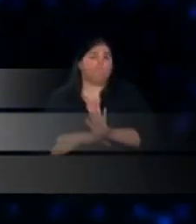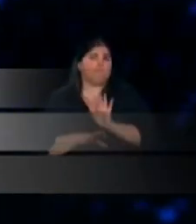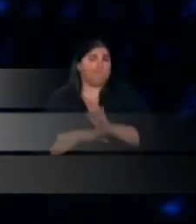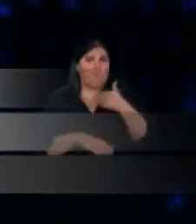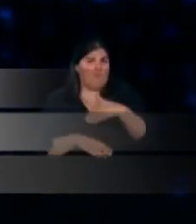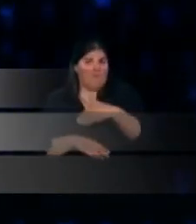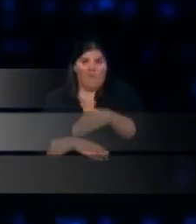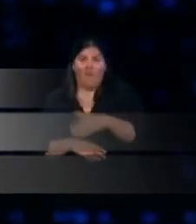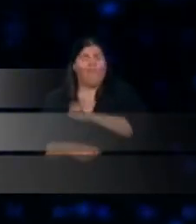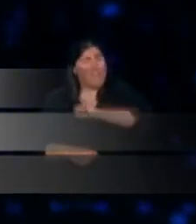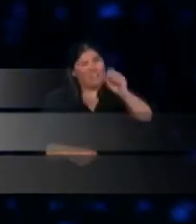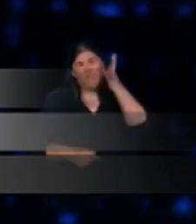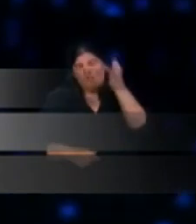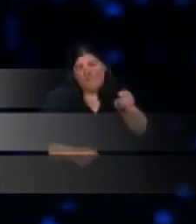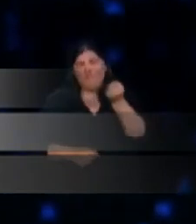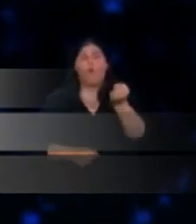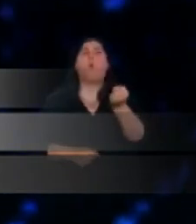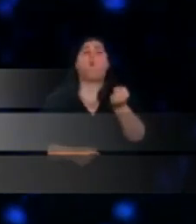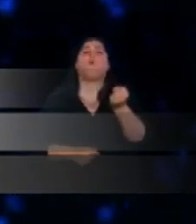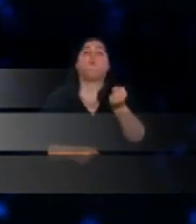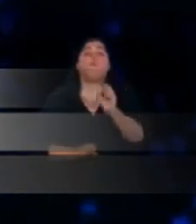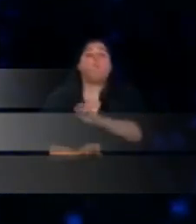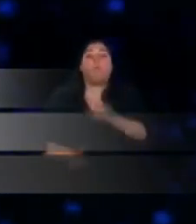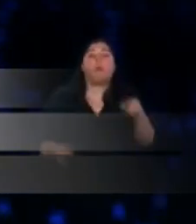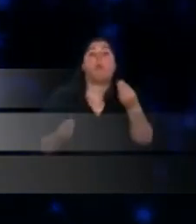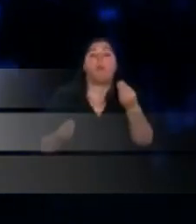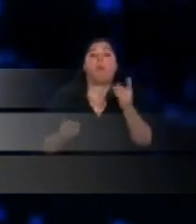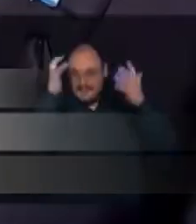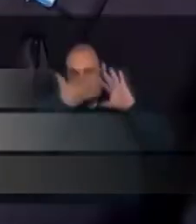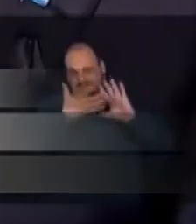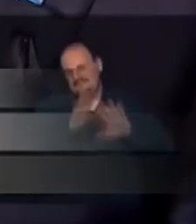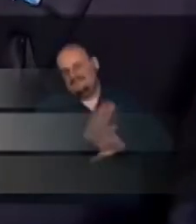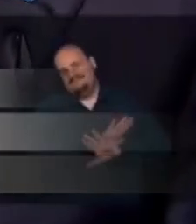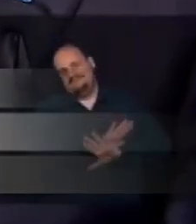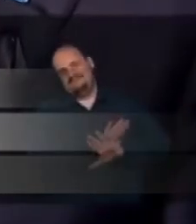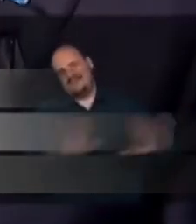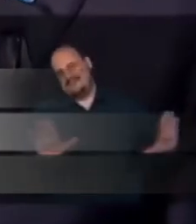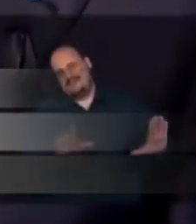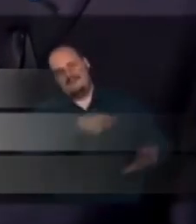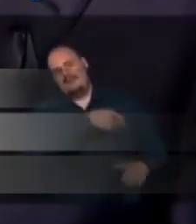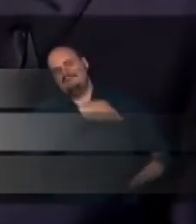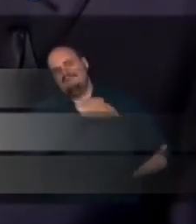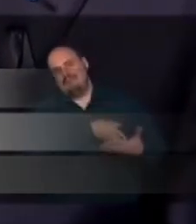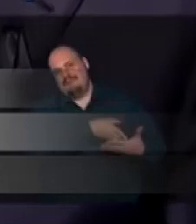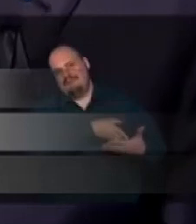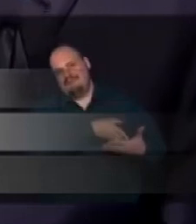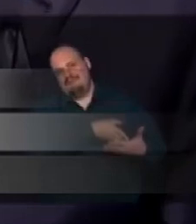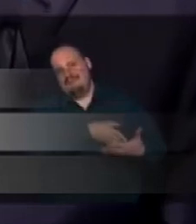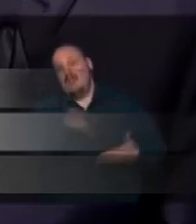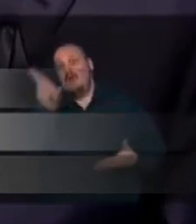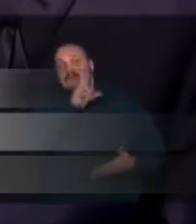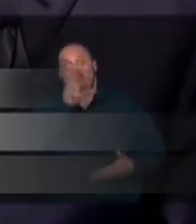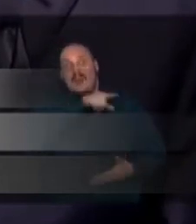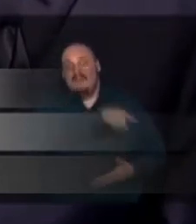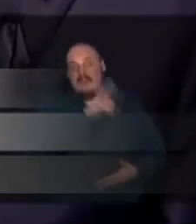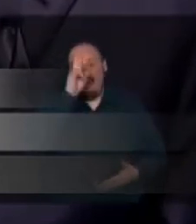máximo ganador va a ser presidente claramente va a ser así y por suerte Bueno aquí en tucumán Contamos con